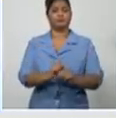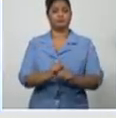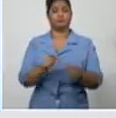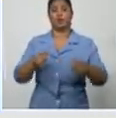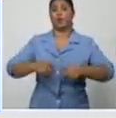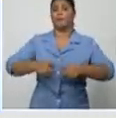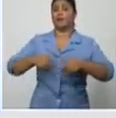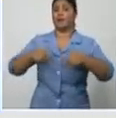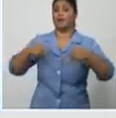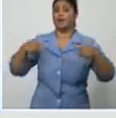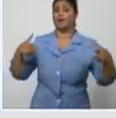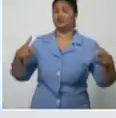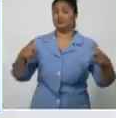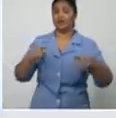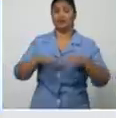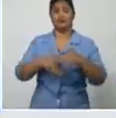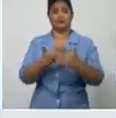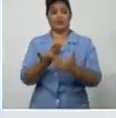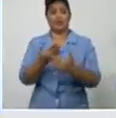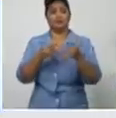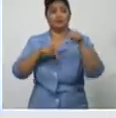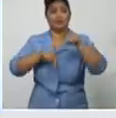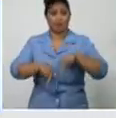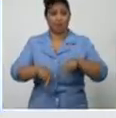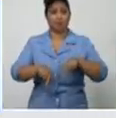elevada de casos confirmados ayer,